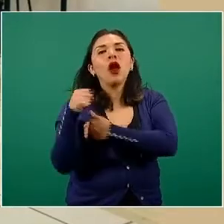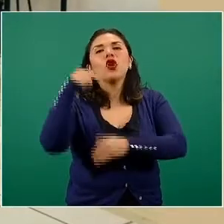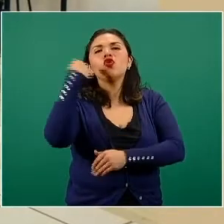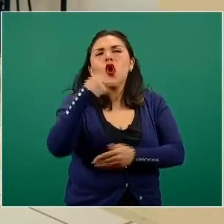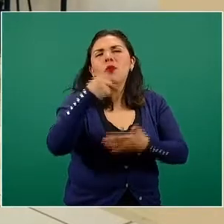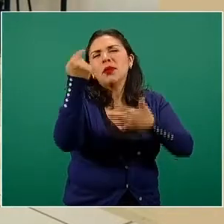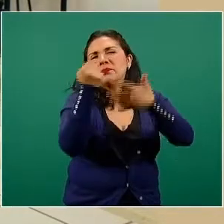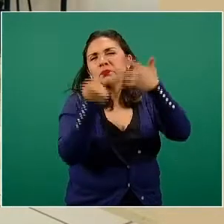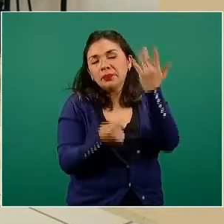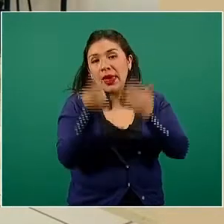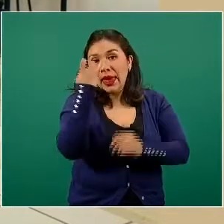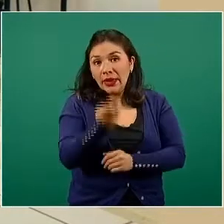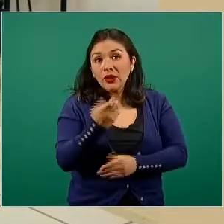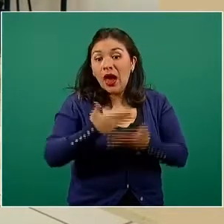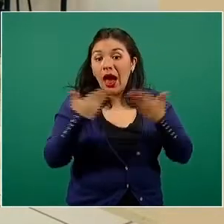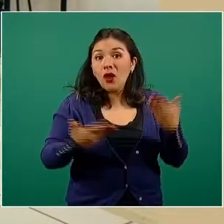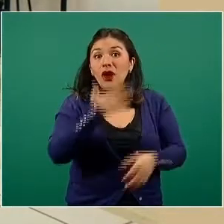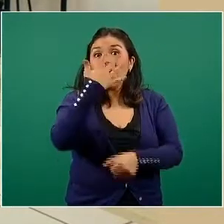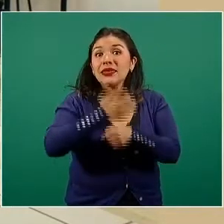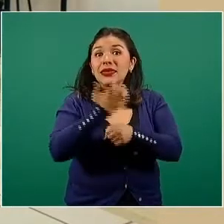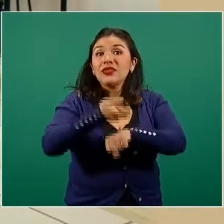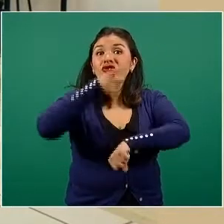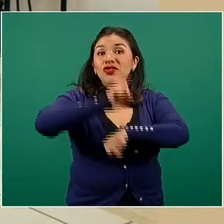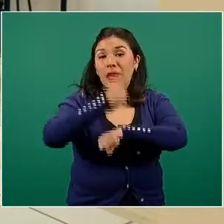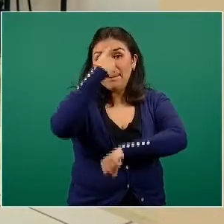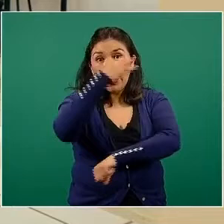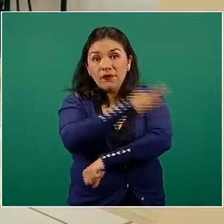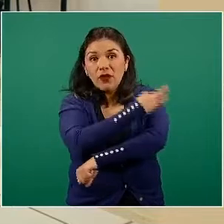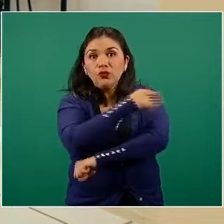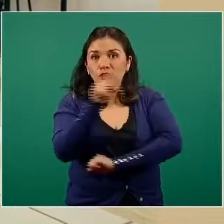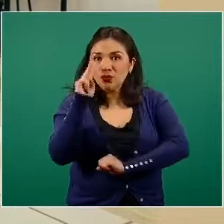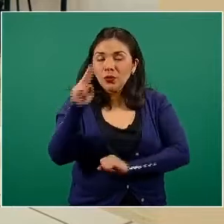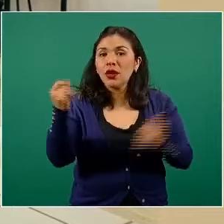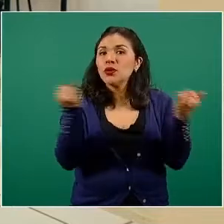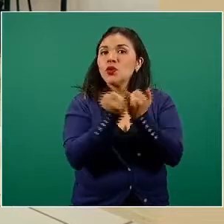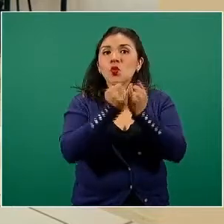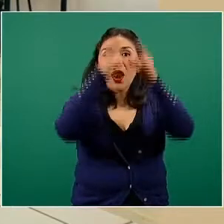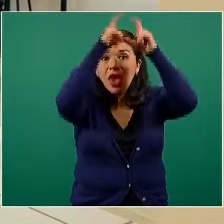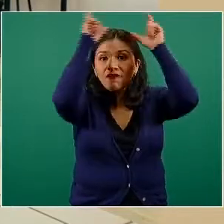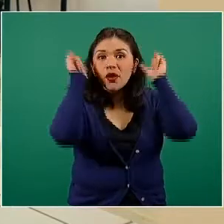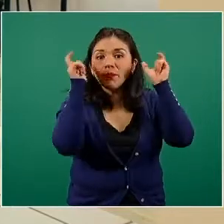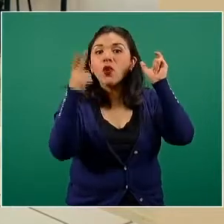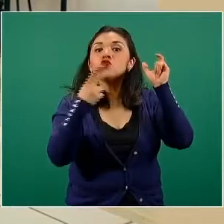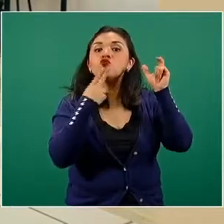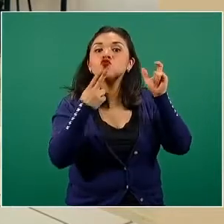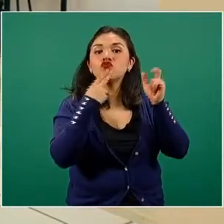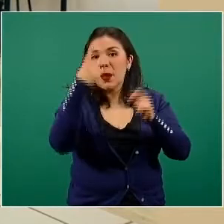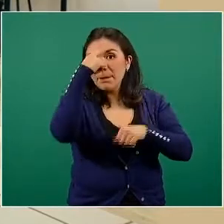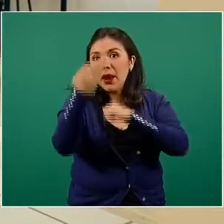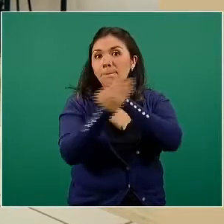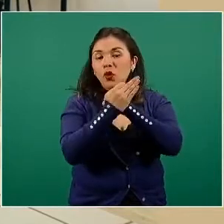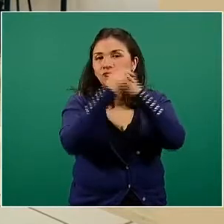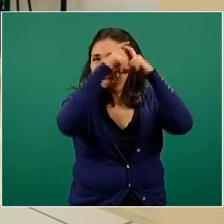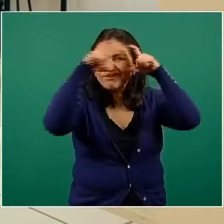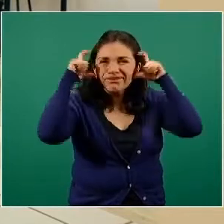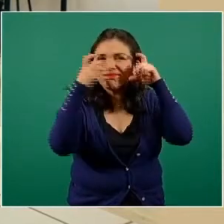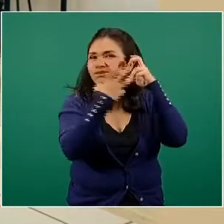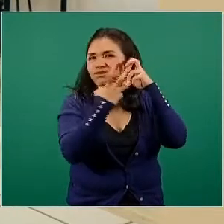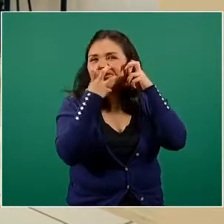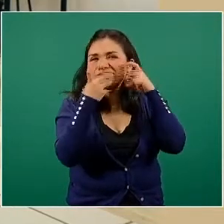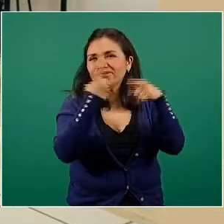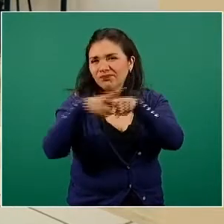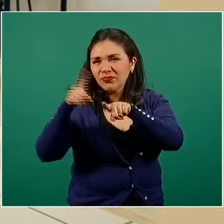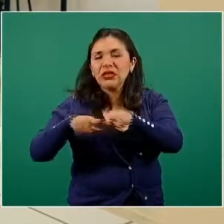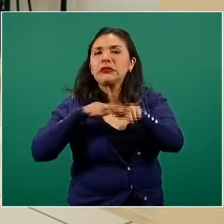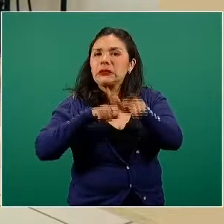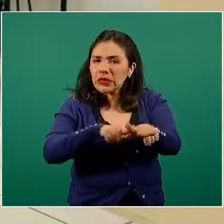registros correspondientes. En este quinto día de vacunación podemos ver también a las enfermeras cómo utilizan el equipo de protección personal, mantienen el uso